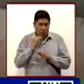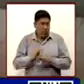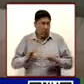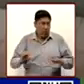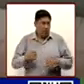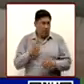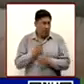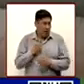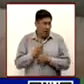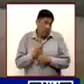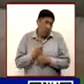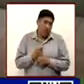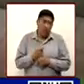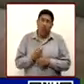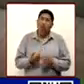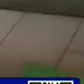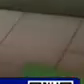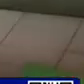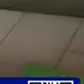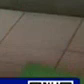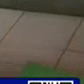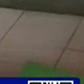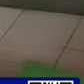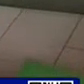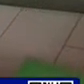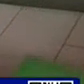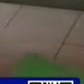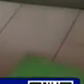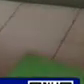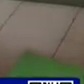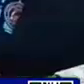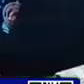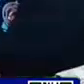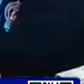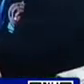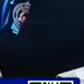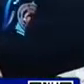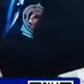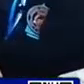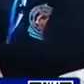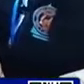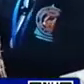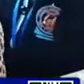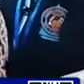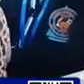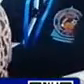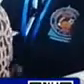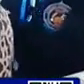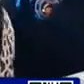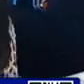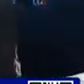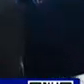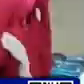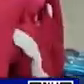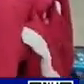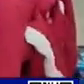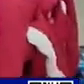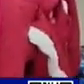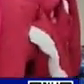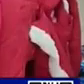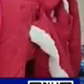sus labores, entonces los vuelven a enviar. Aquí tienen dolor de estómago, tienen vómitos.